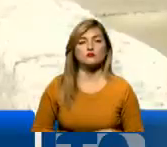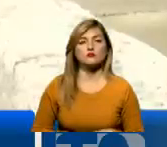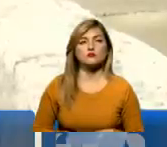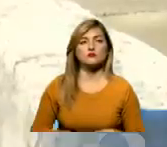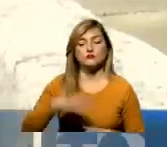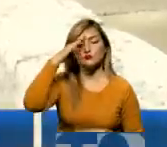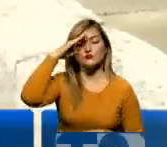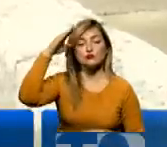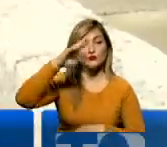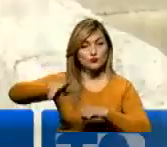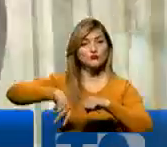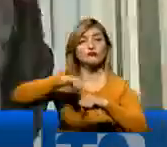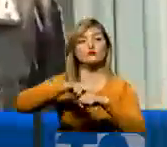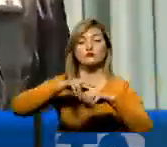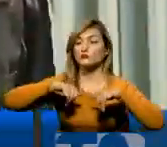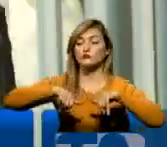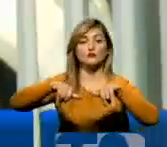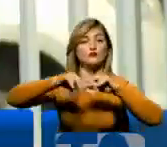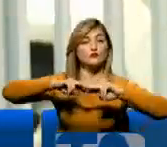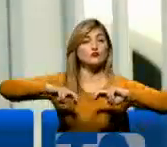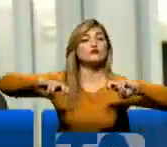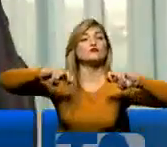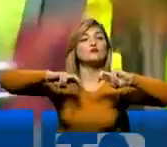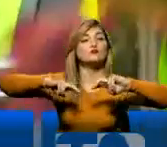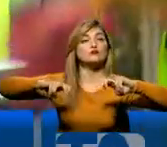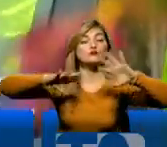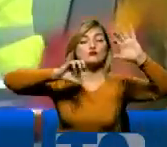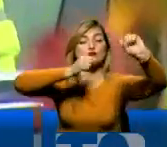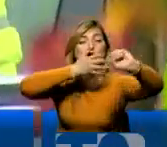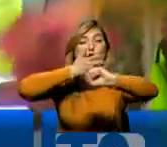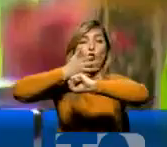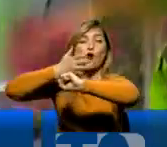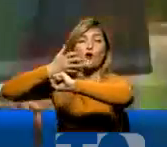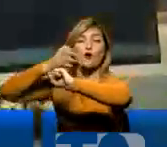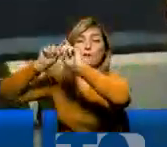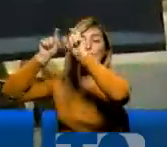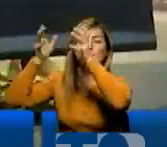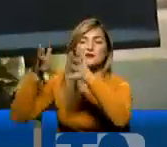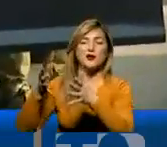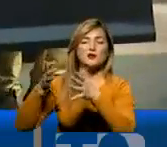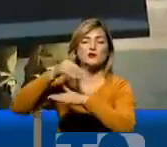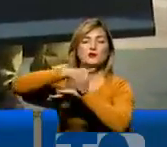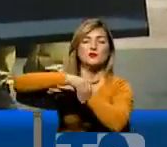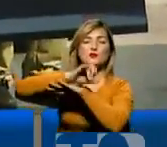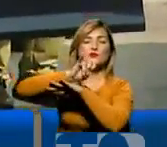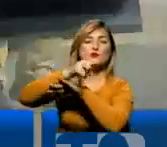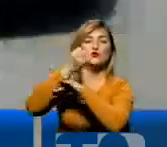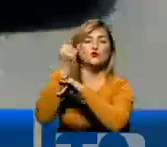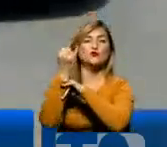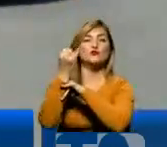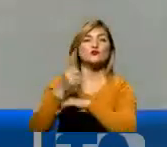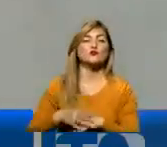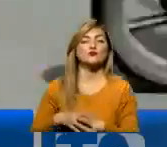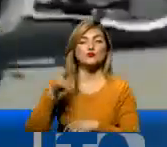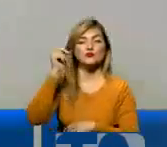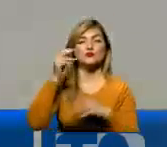Los agentes de la Policía Nacional continúan con las investigaciones tras el secuestro de un empresario. El hecho ocurrió la tarde de este jueves en Lomas de